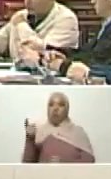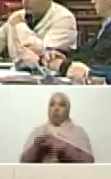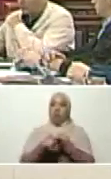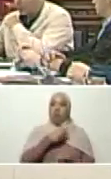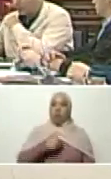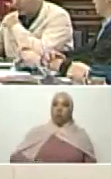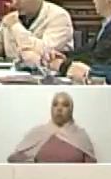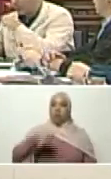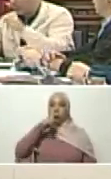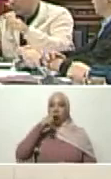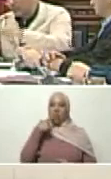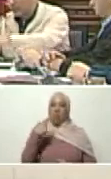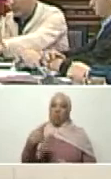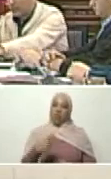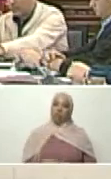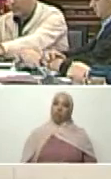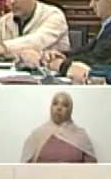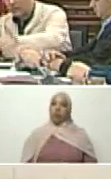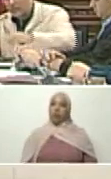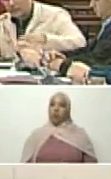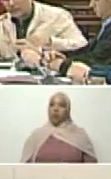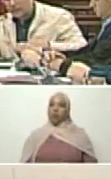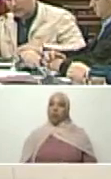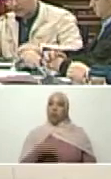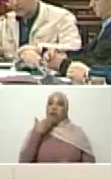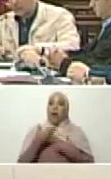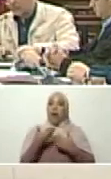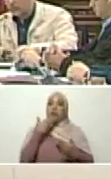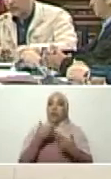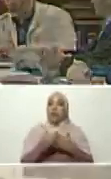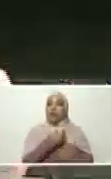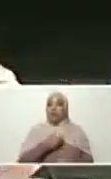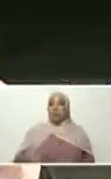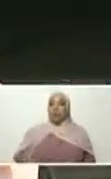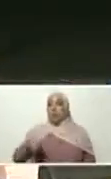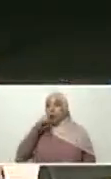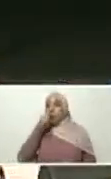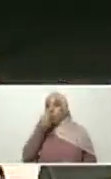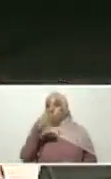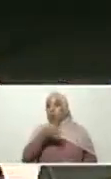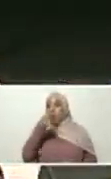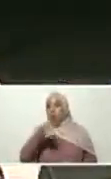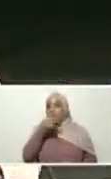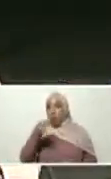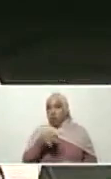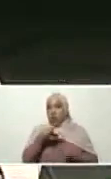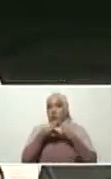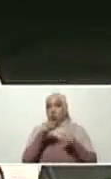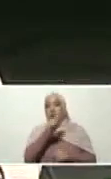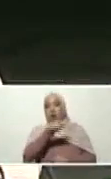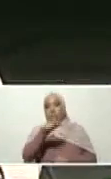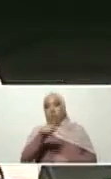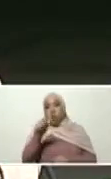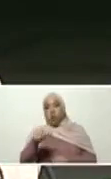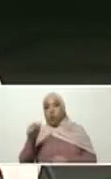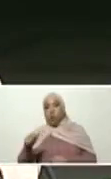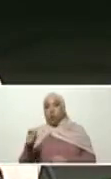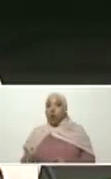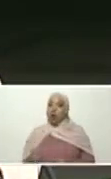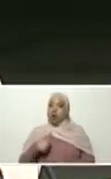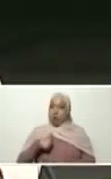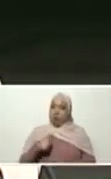compañero. Muchas gracias, presidente. Buenas tardes, Venezuela, compañeras, compañeros. Presidente, si me permite,